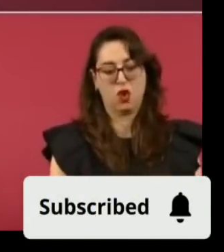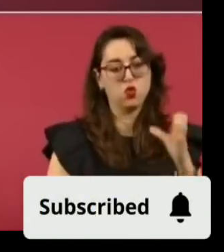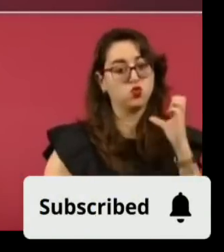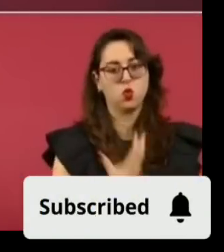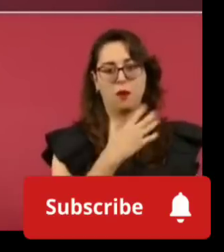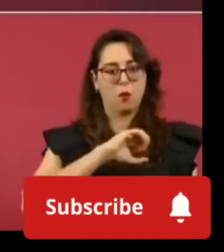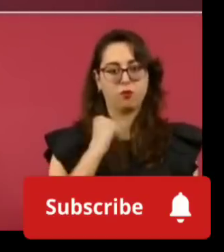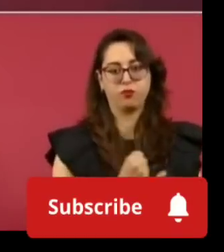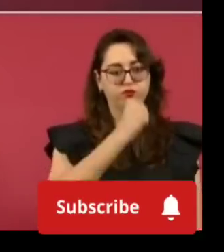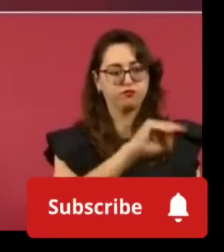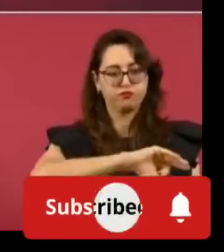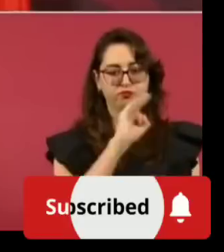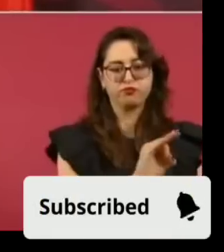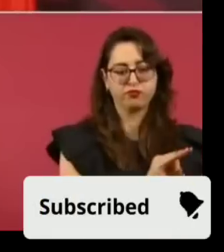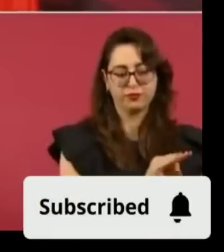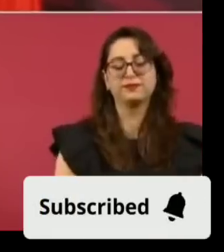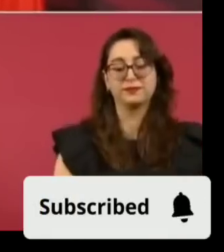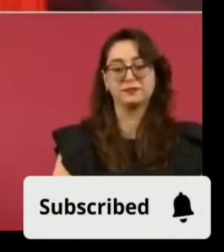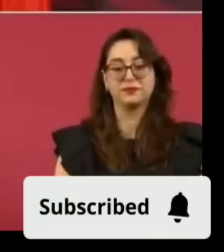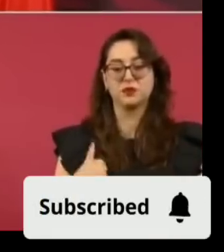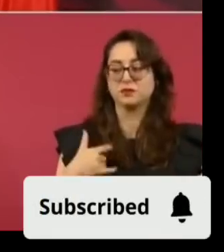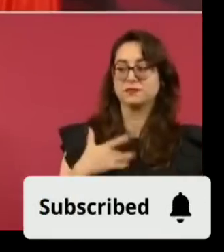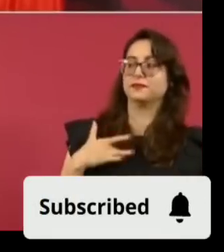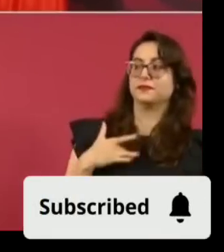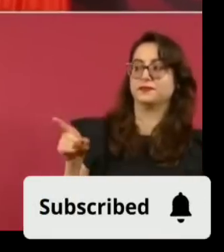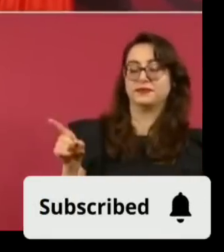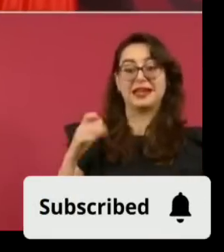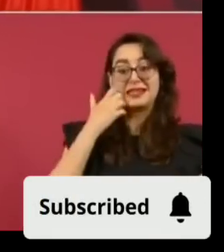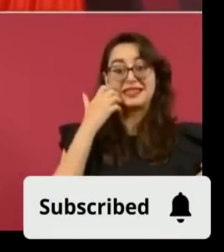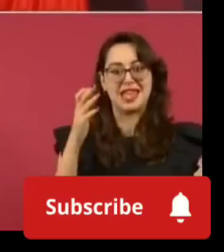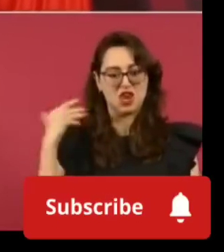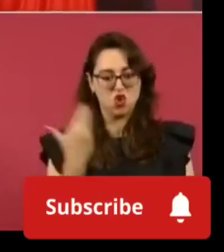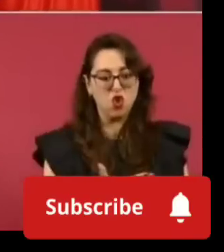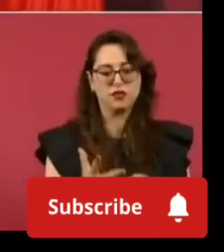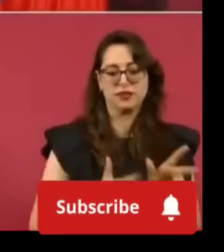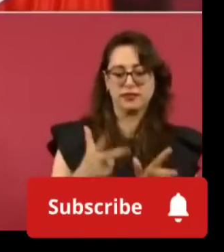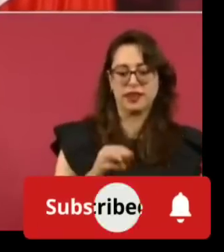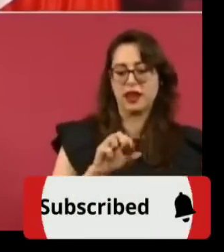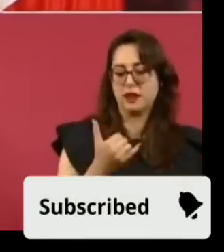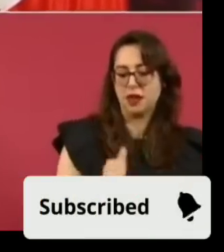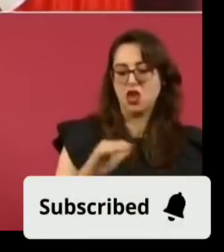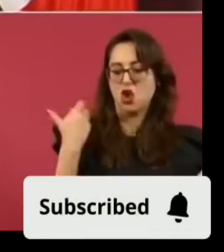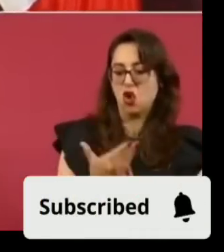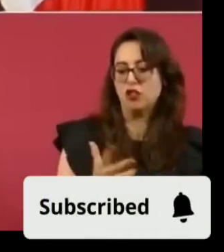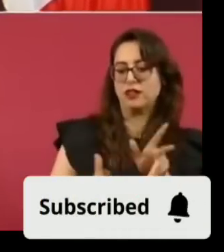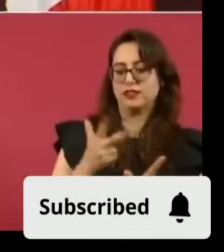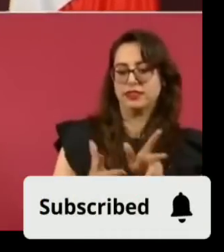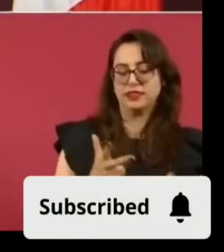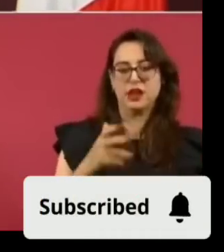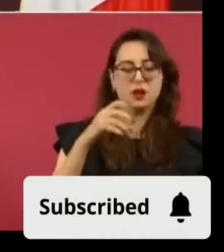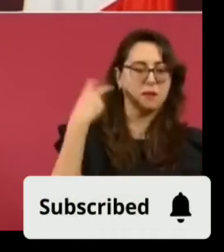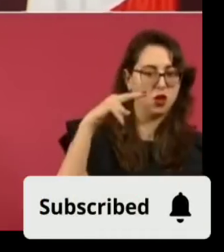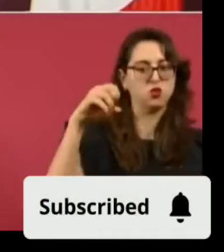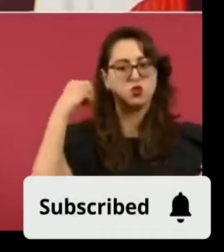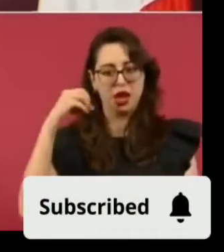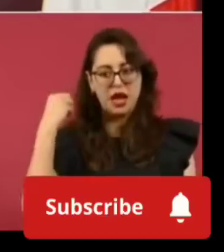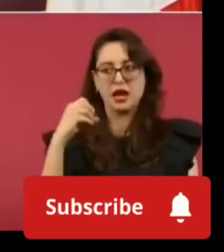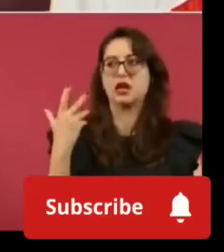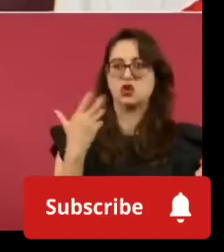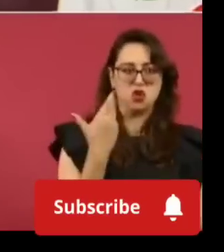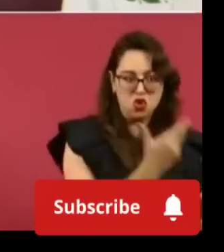frenar las obras que estamos realizando en el sureste, el Tren Maya, el Istmo